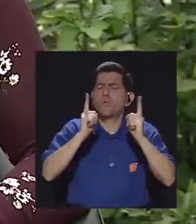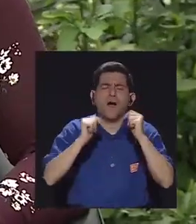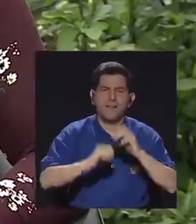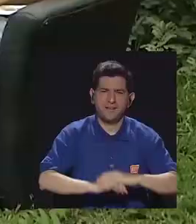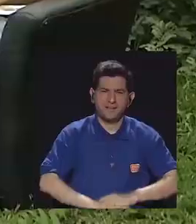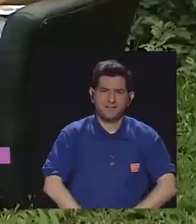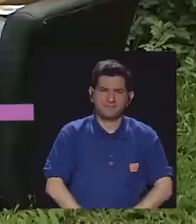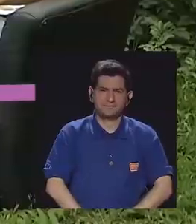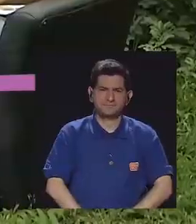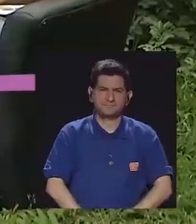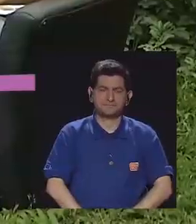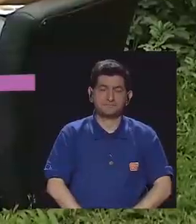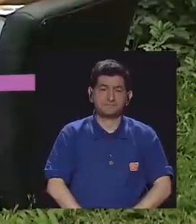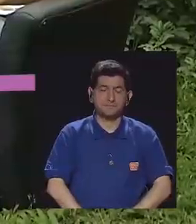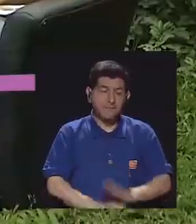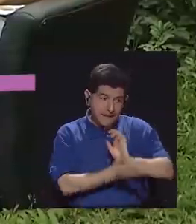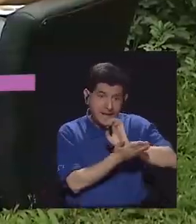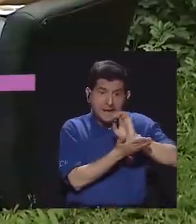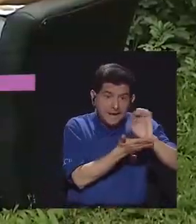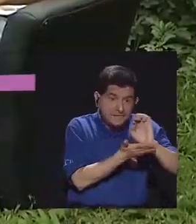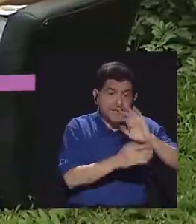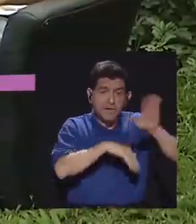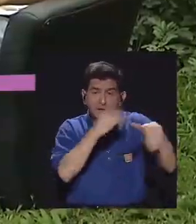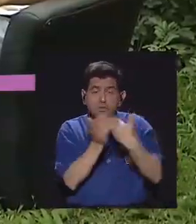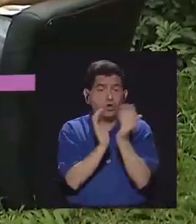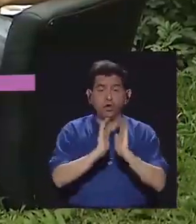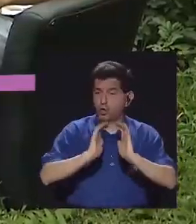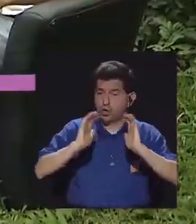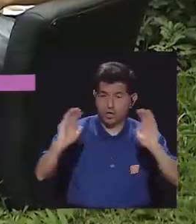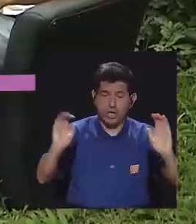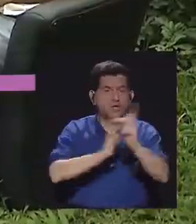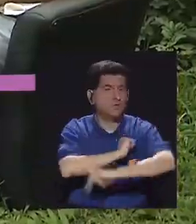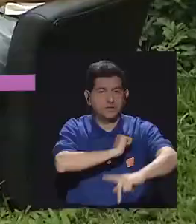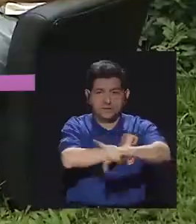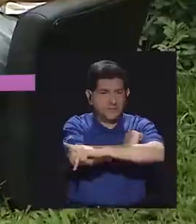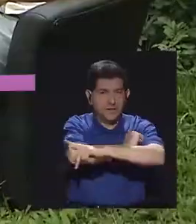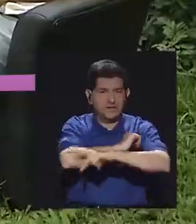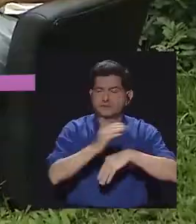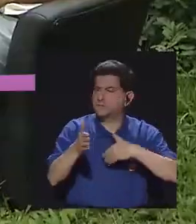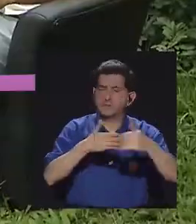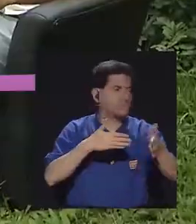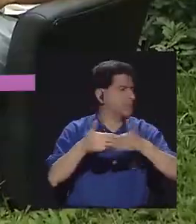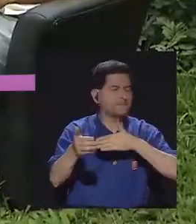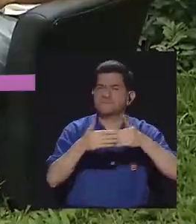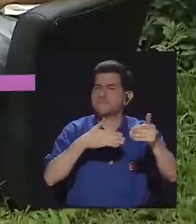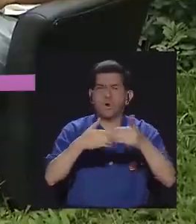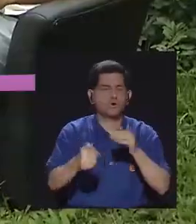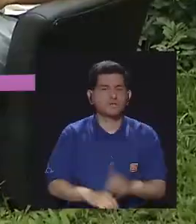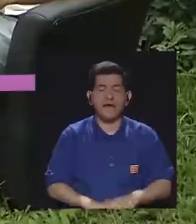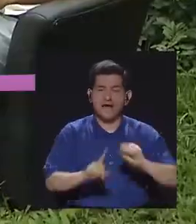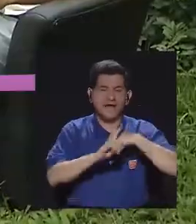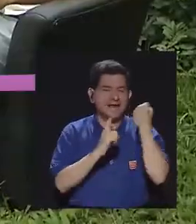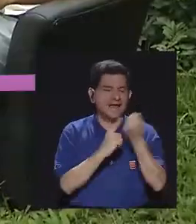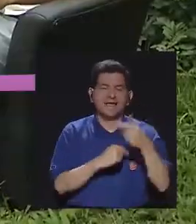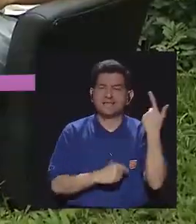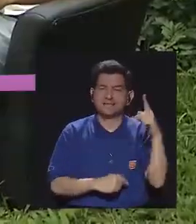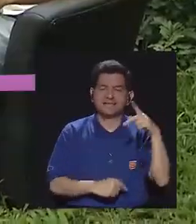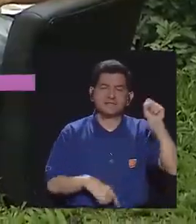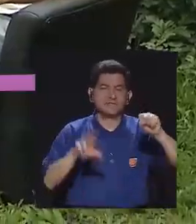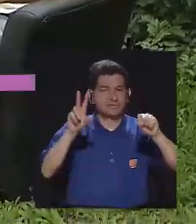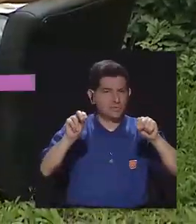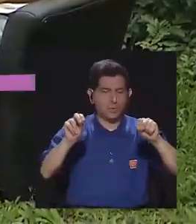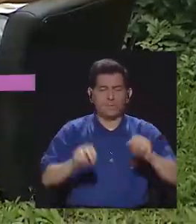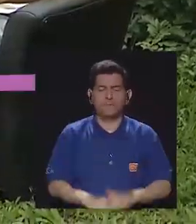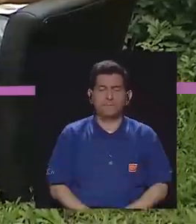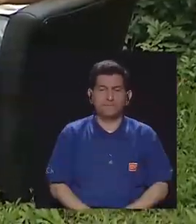Bueno, en prevención son todos los niños del país, independientemente si están en riesgo o no están en